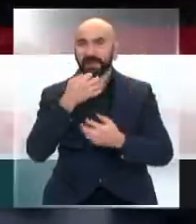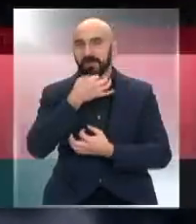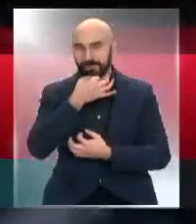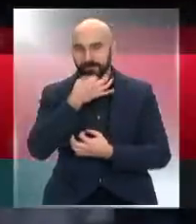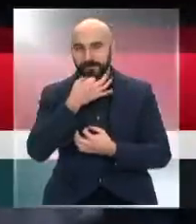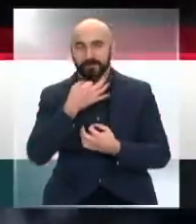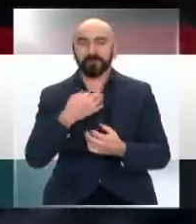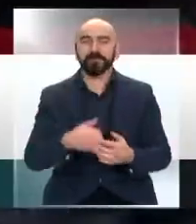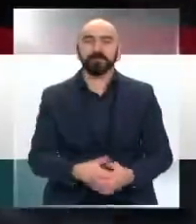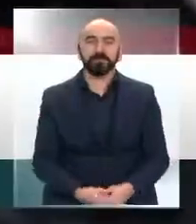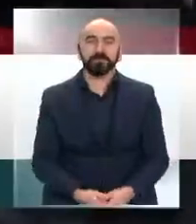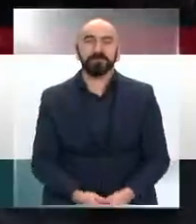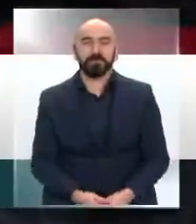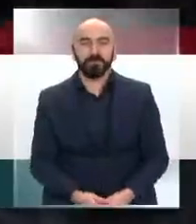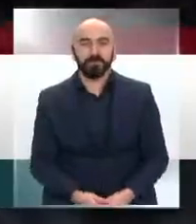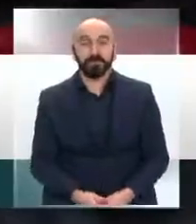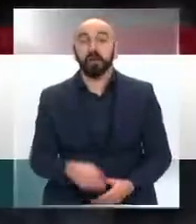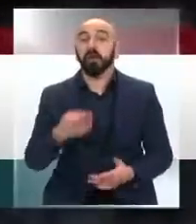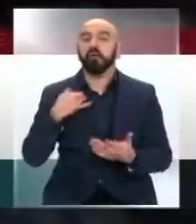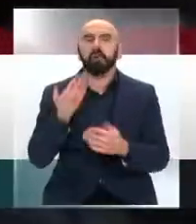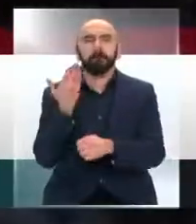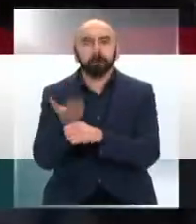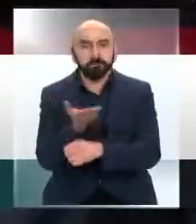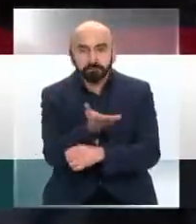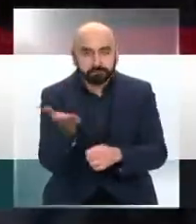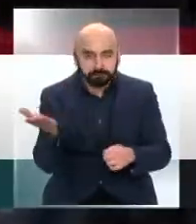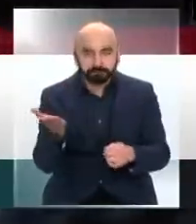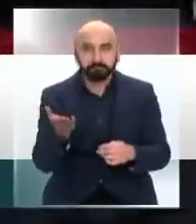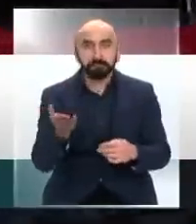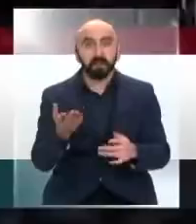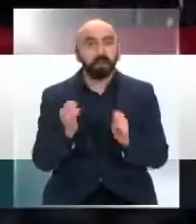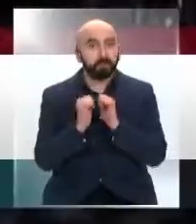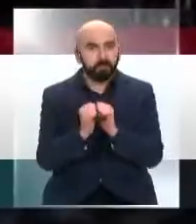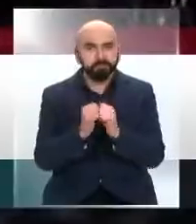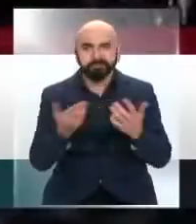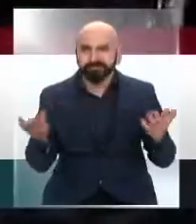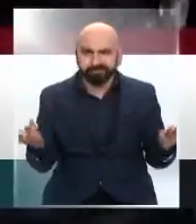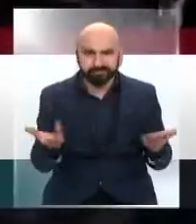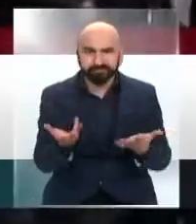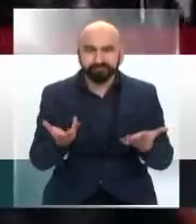Lo que les quiero transmitir, compañeros y compañeras, es el sentido...